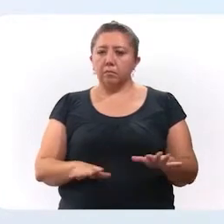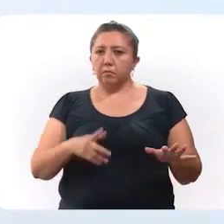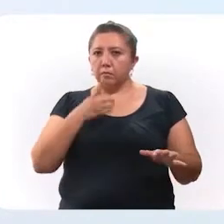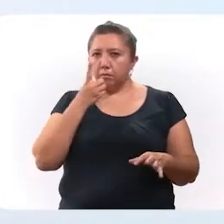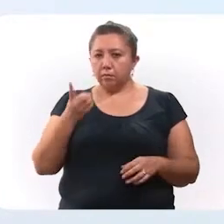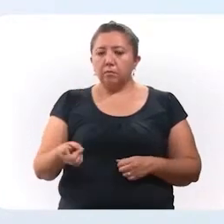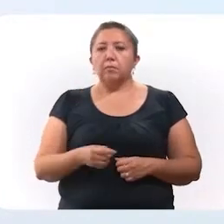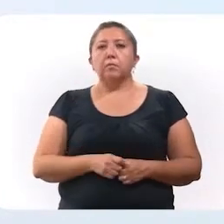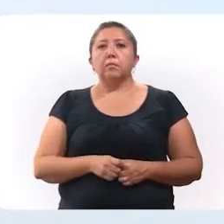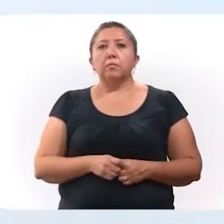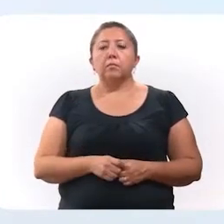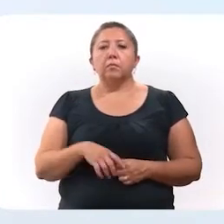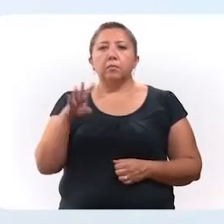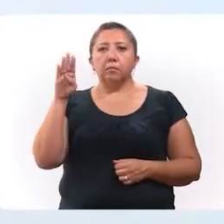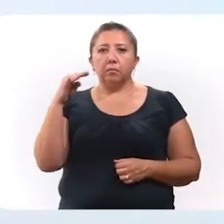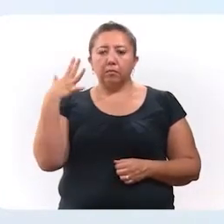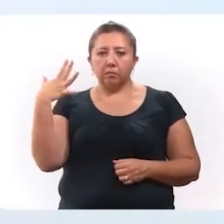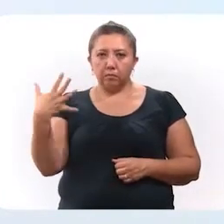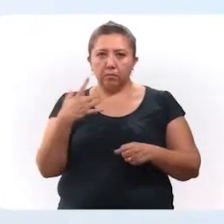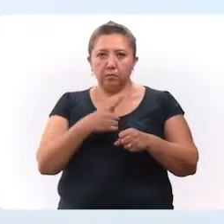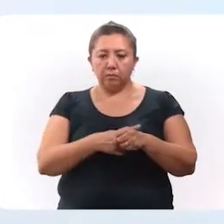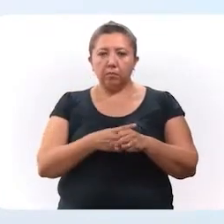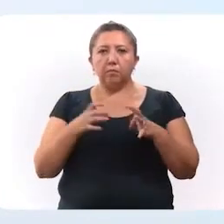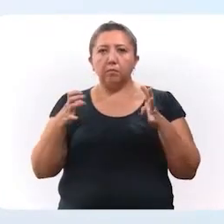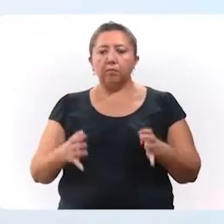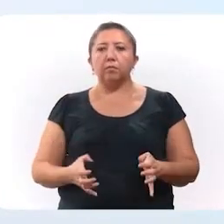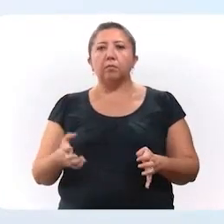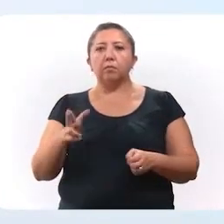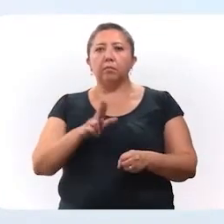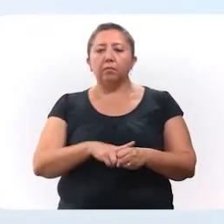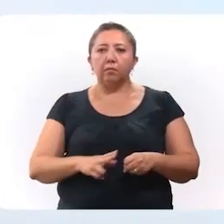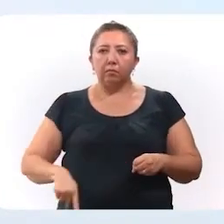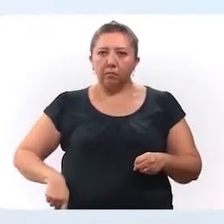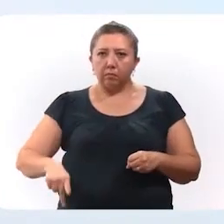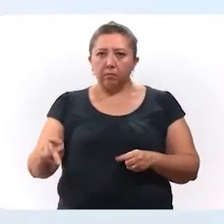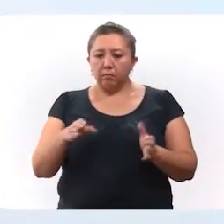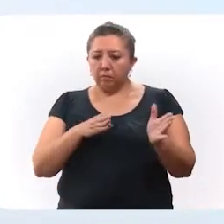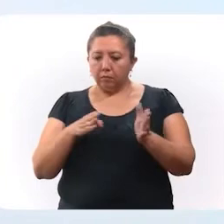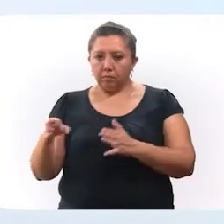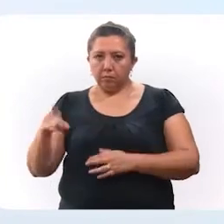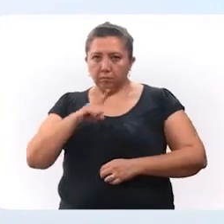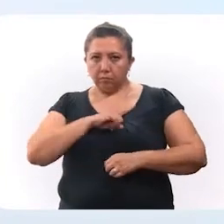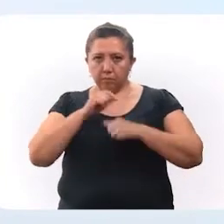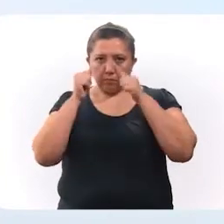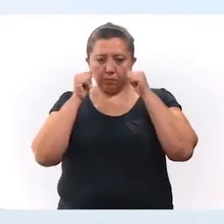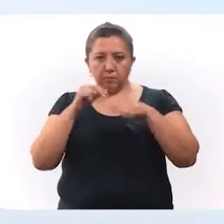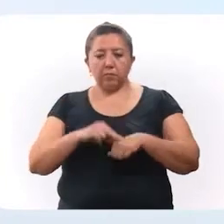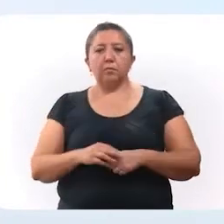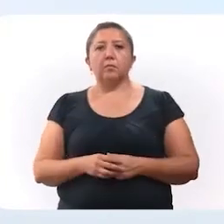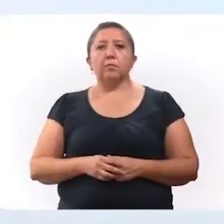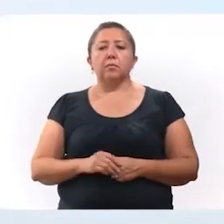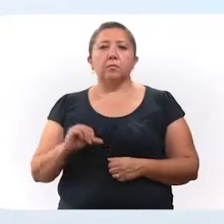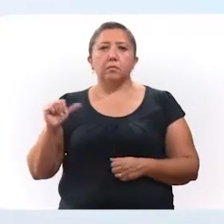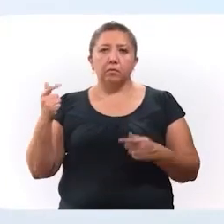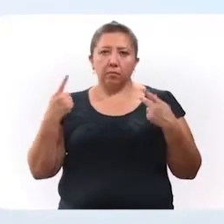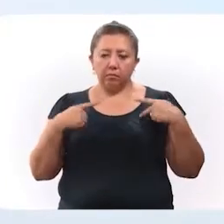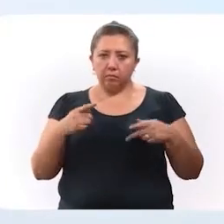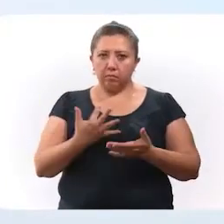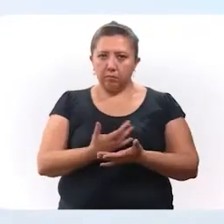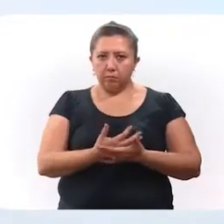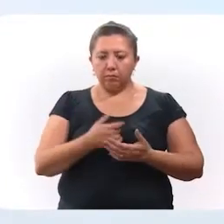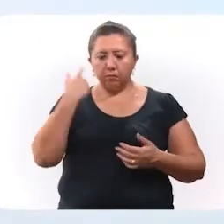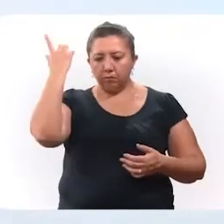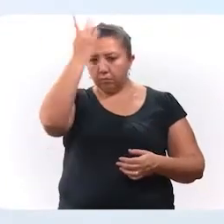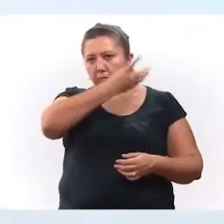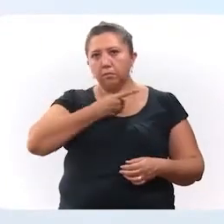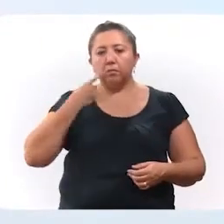Como ya se mencionó, 95 de los casos positivos están en hospitales públicos y en aislamiento total. Hay otros